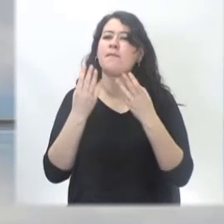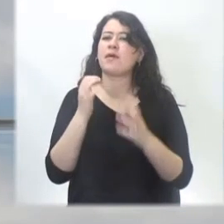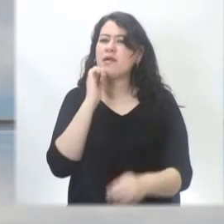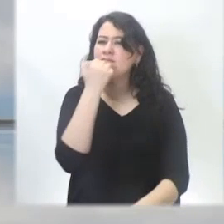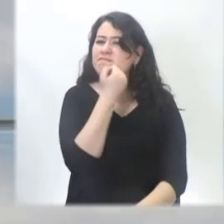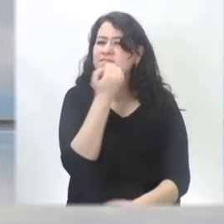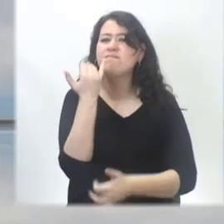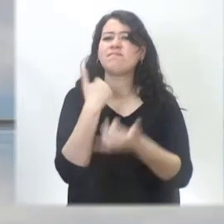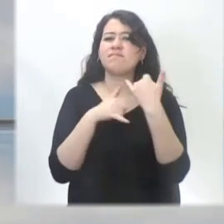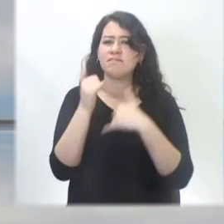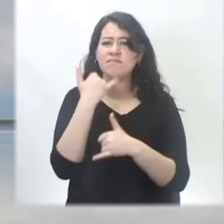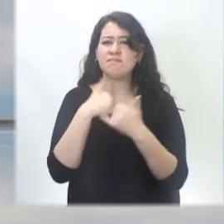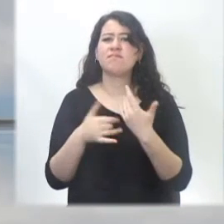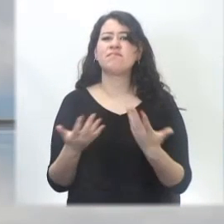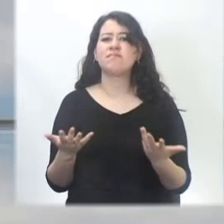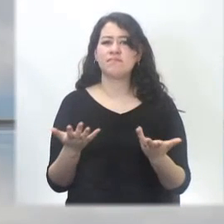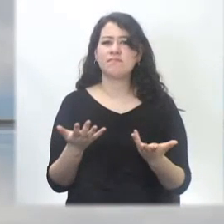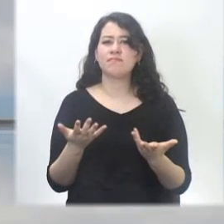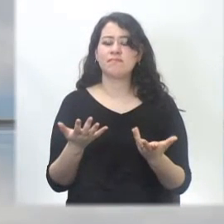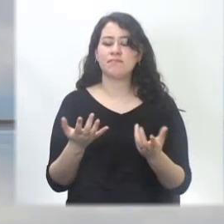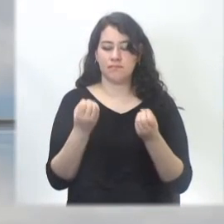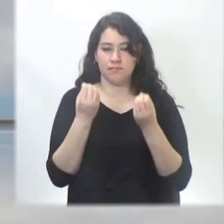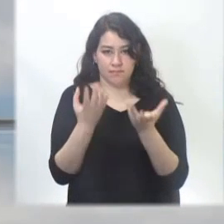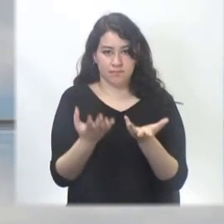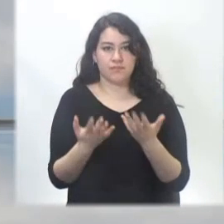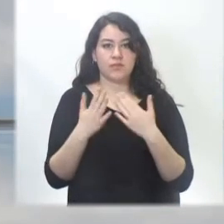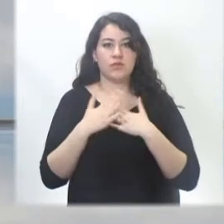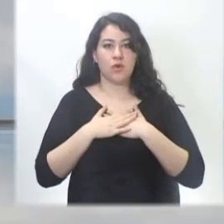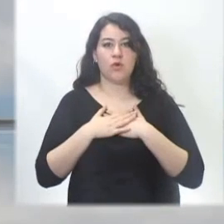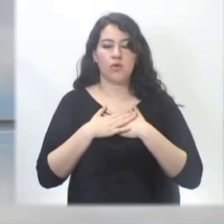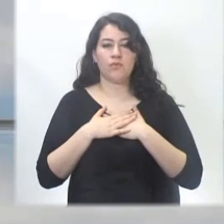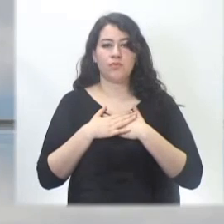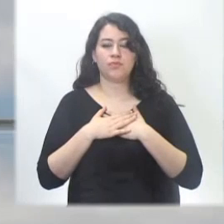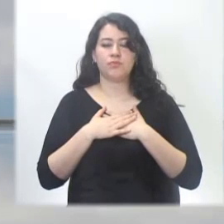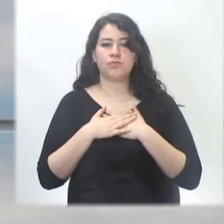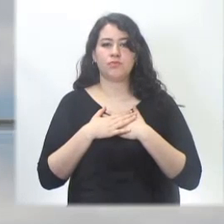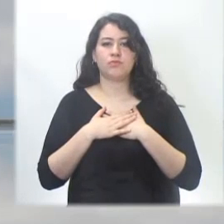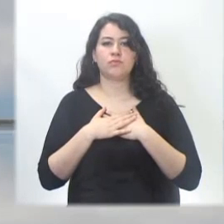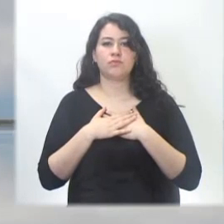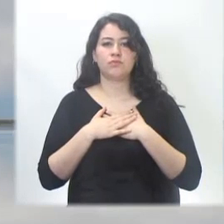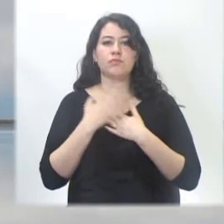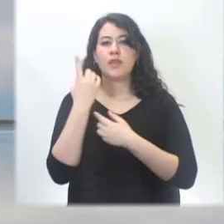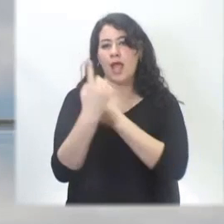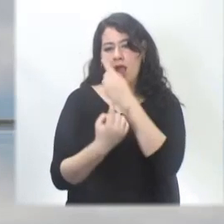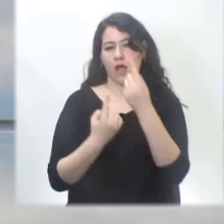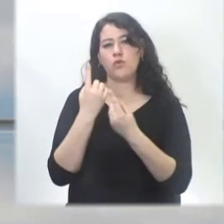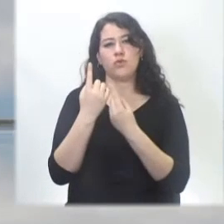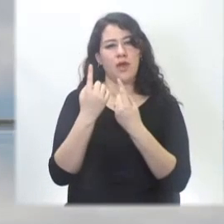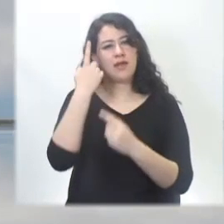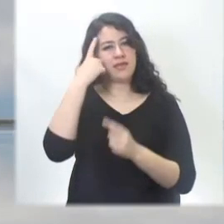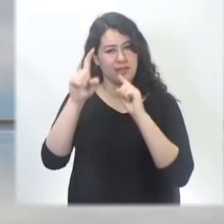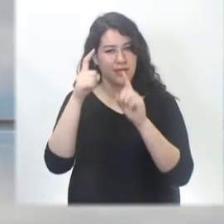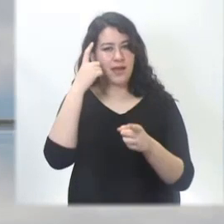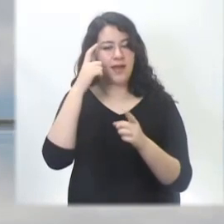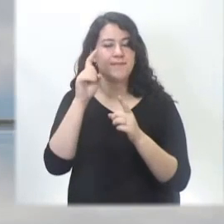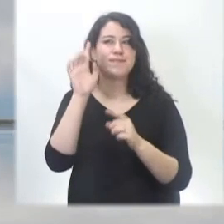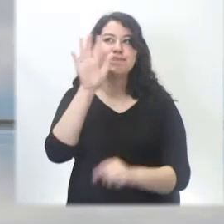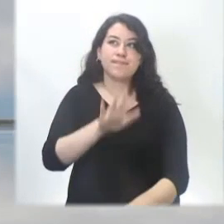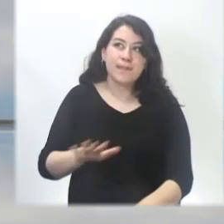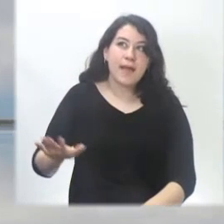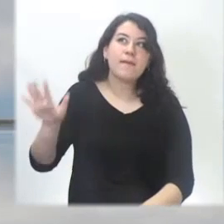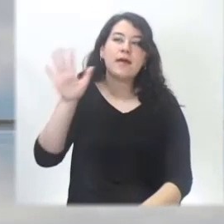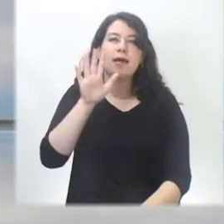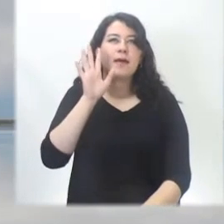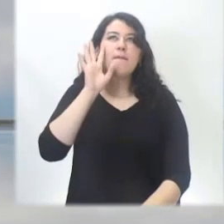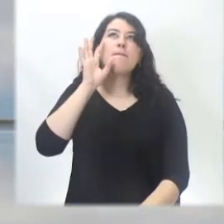presidente? Yo tengo algunas apreciaciones respecto a por qué se oculta.